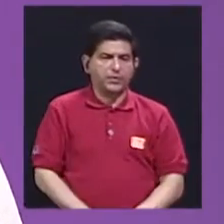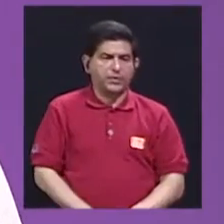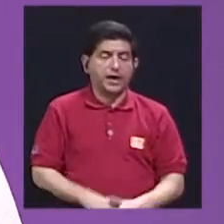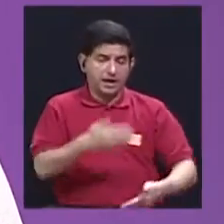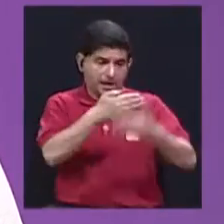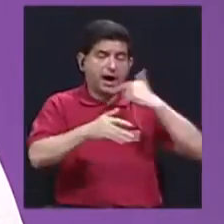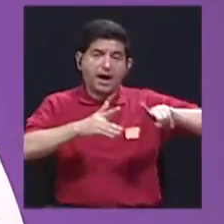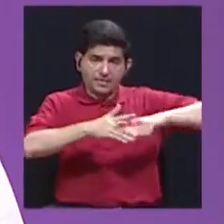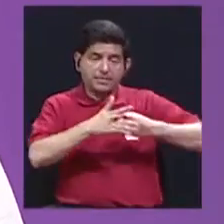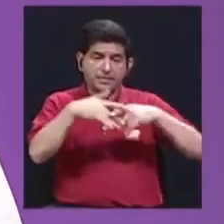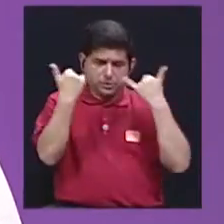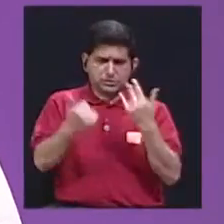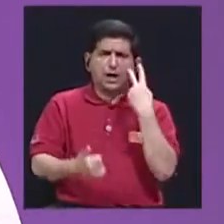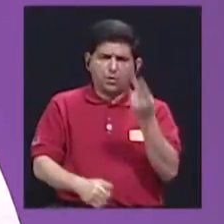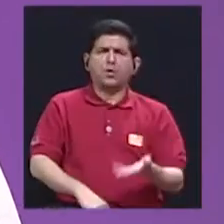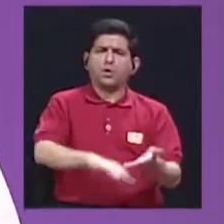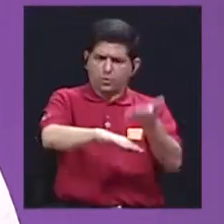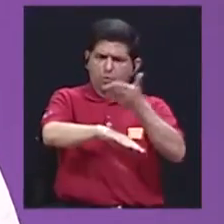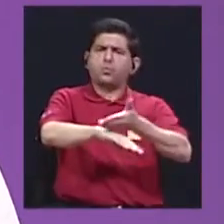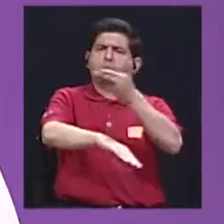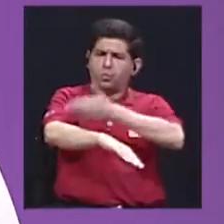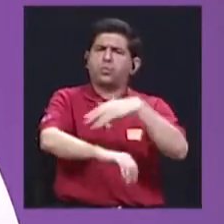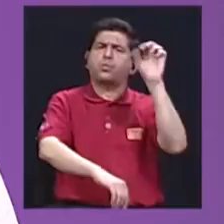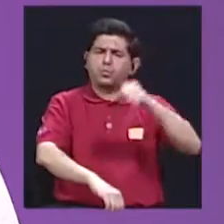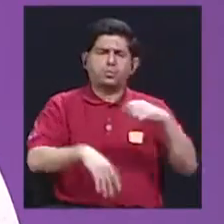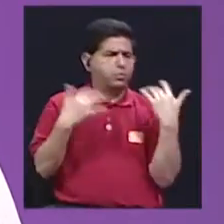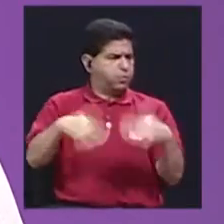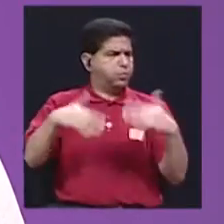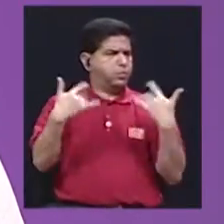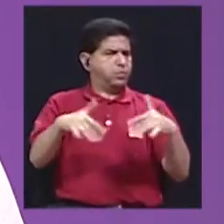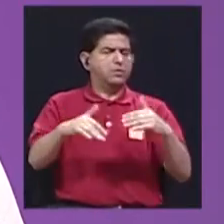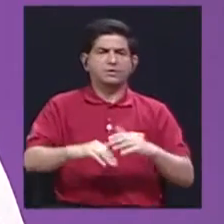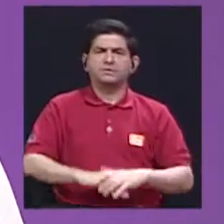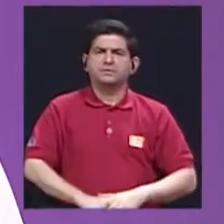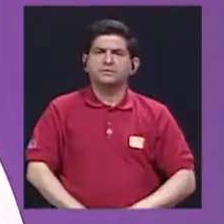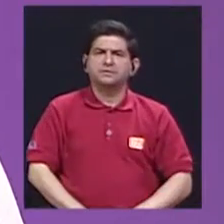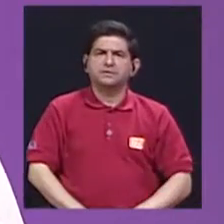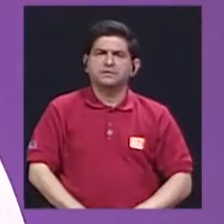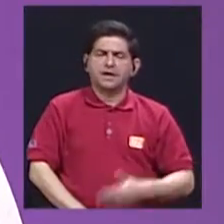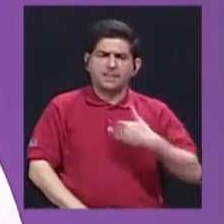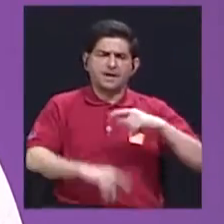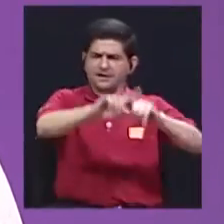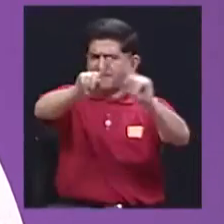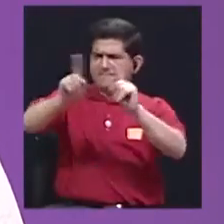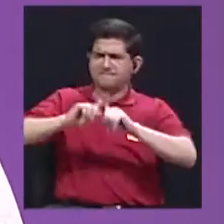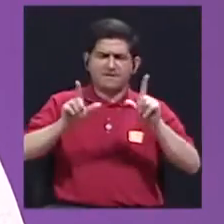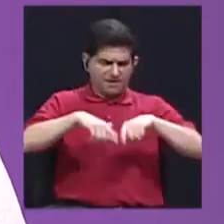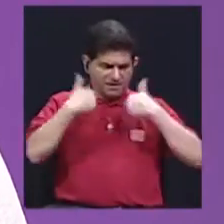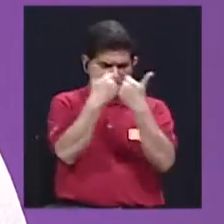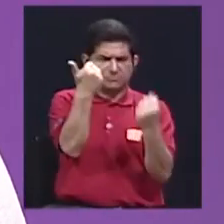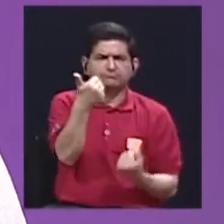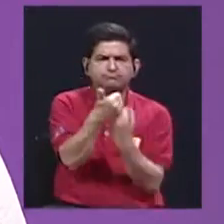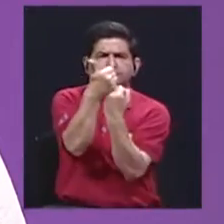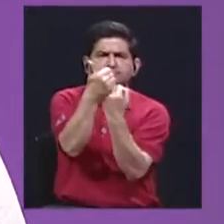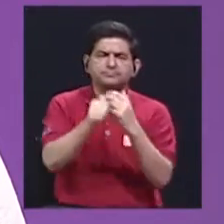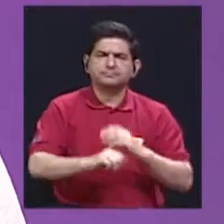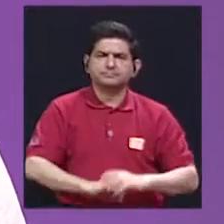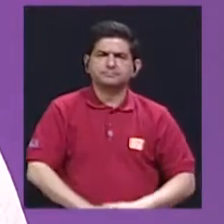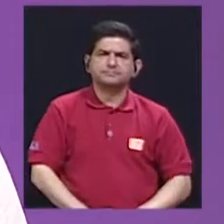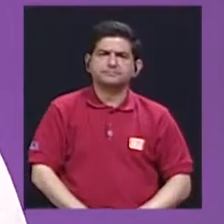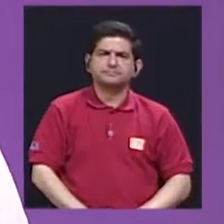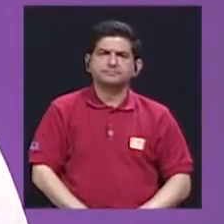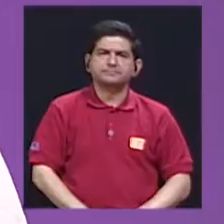empezamos ahora se ven muchos muchos avances demasiados hay muchos grupos de apoyo este